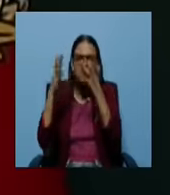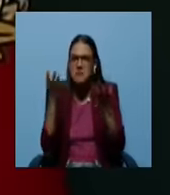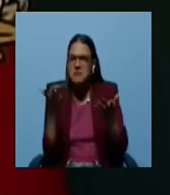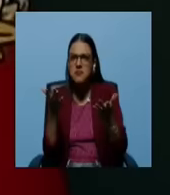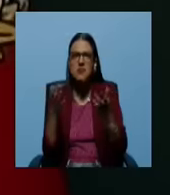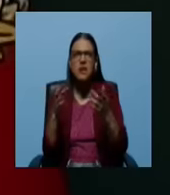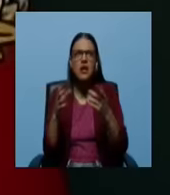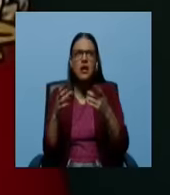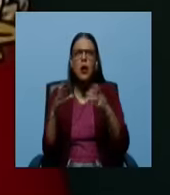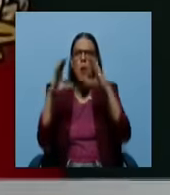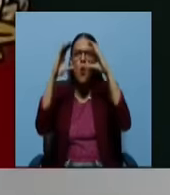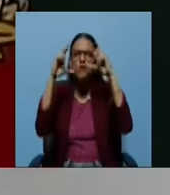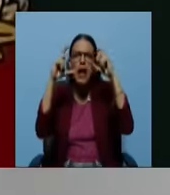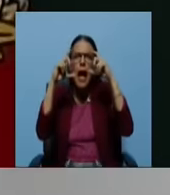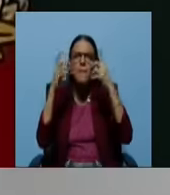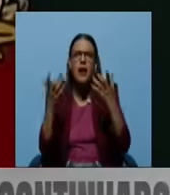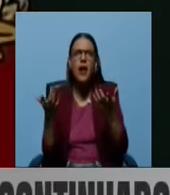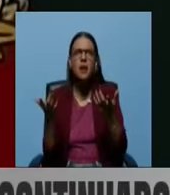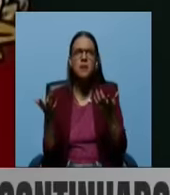una camarita de esas,